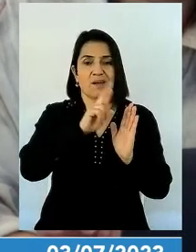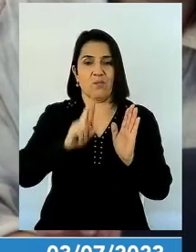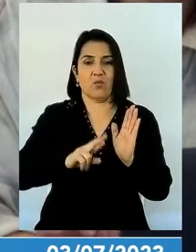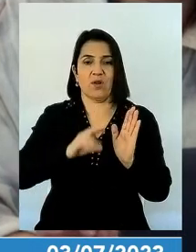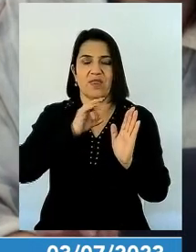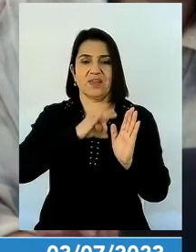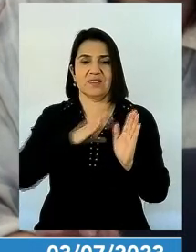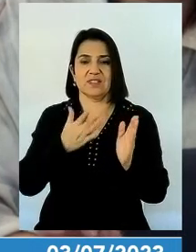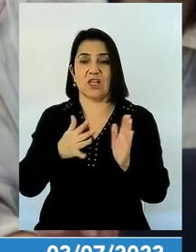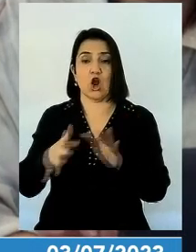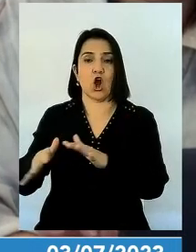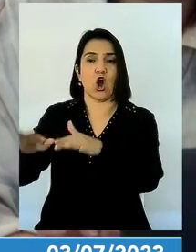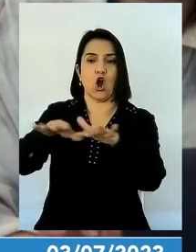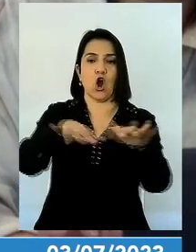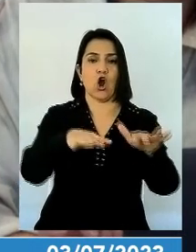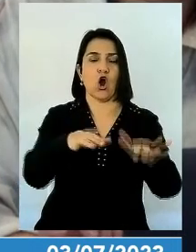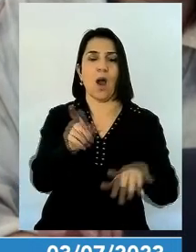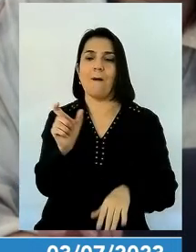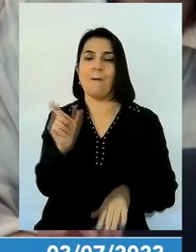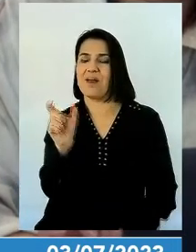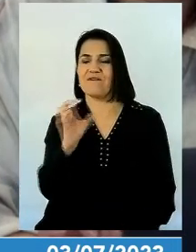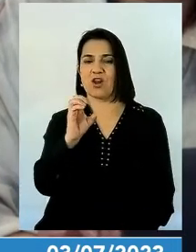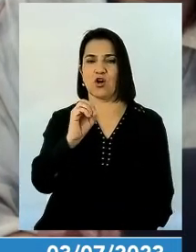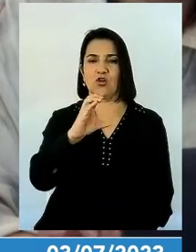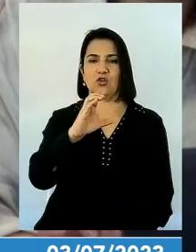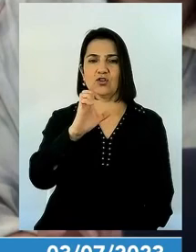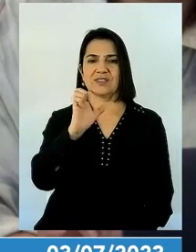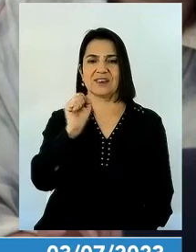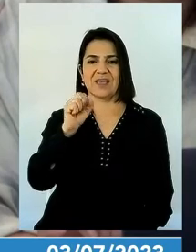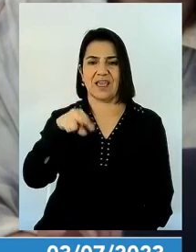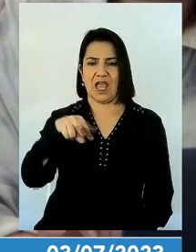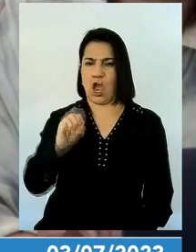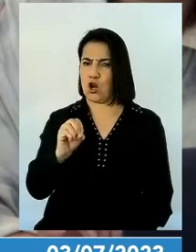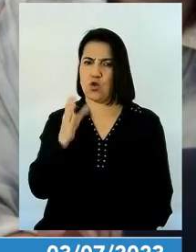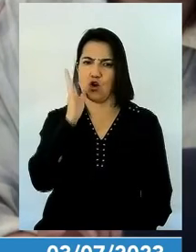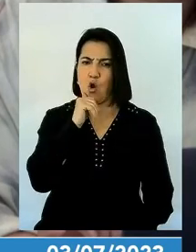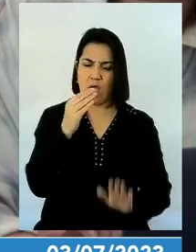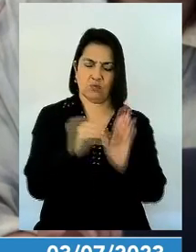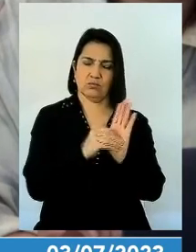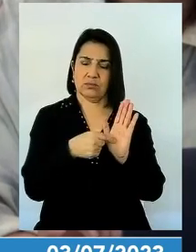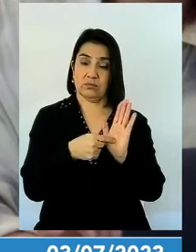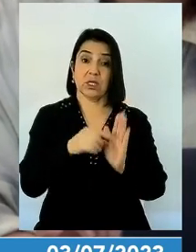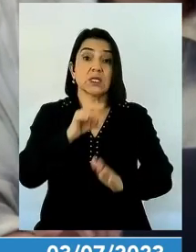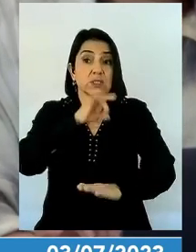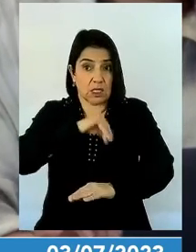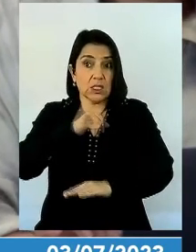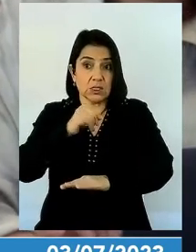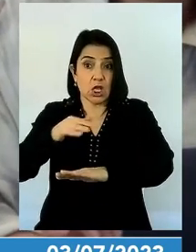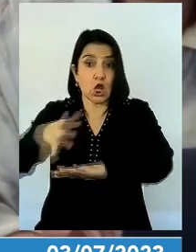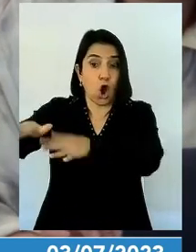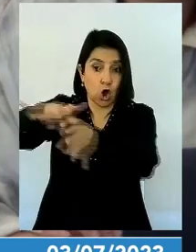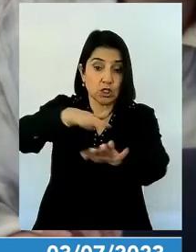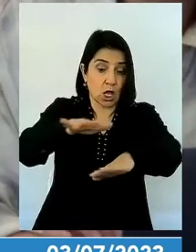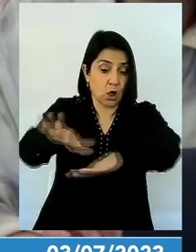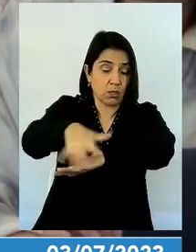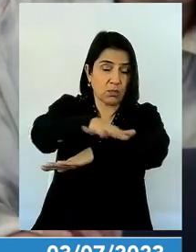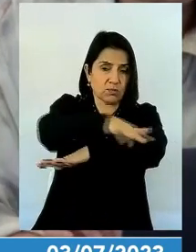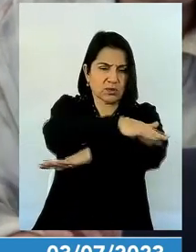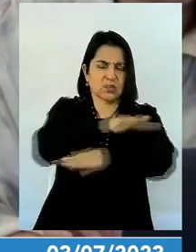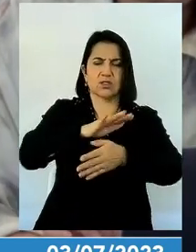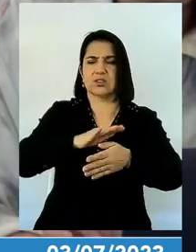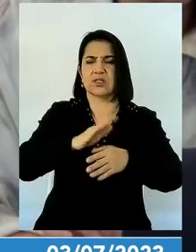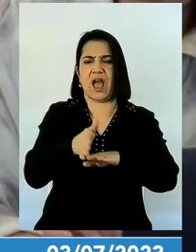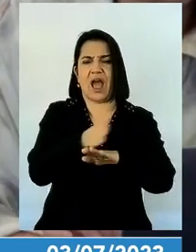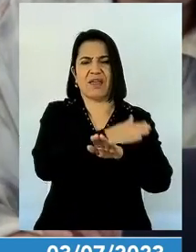océano no aparece explícito. Y Chile es un país oceánico, de acuerdo también a las características y todo lo que hemos mostrado en